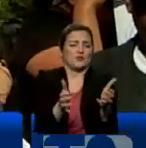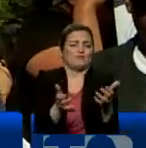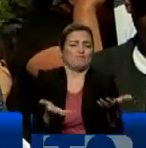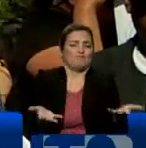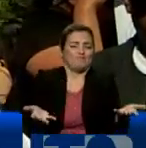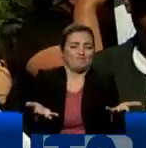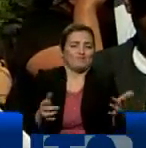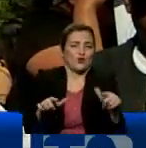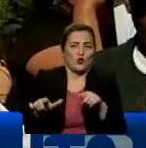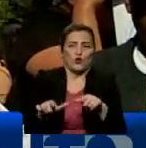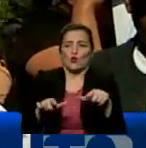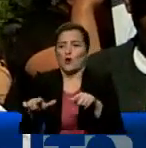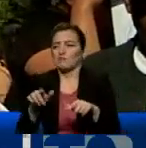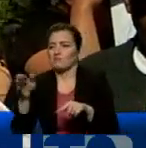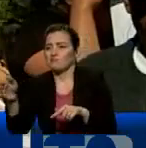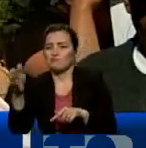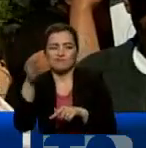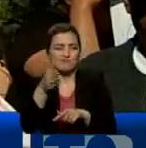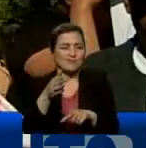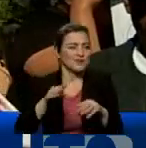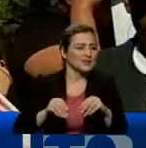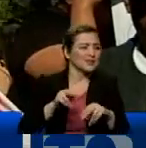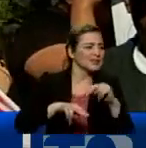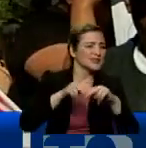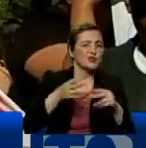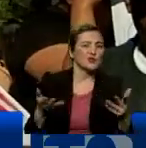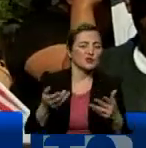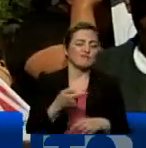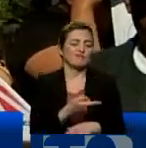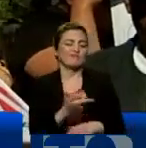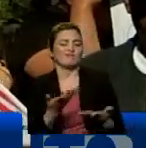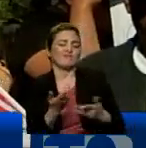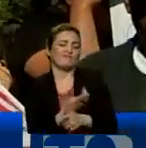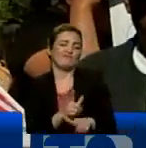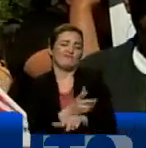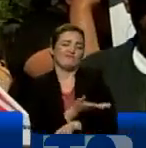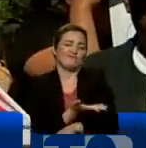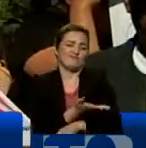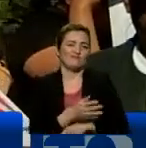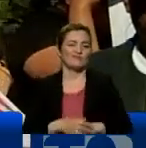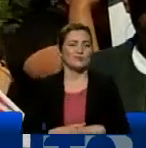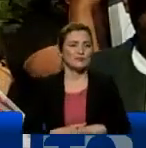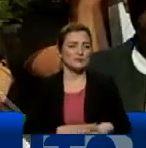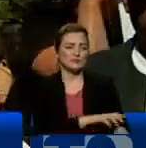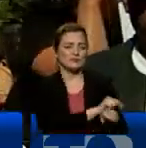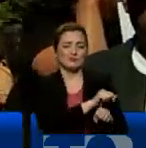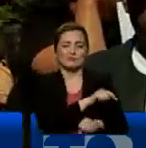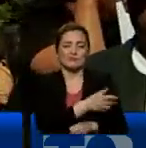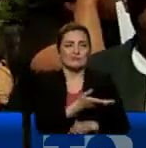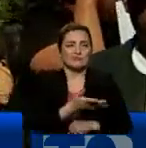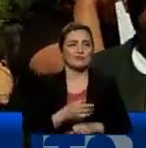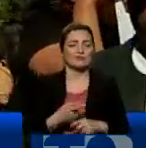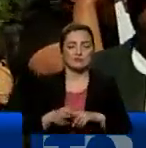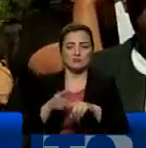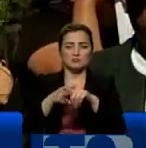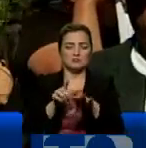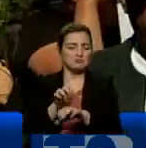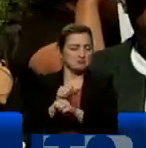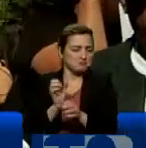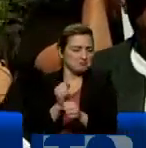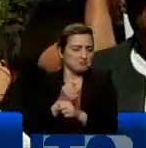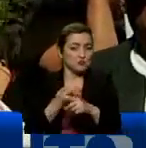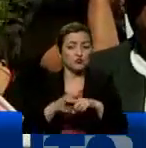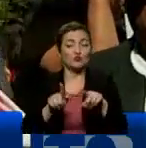no existen muchas opciones donde hacer una planta recicladora de basura y el comodato está acá. Si hay otras opciones, podemos